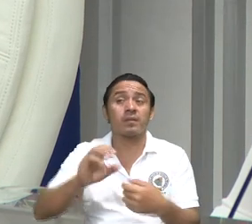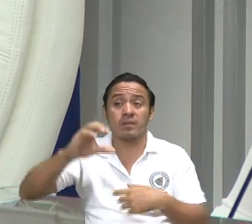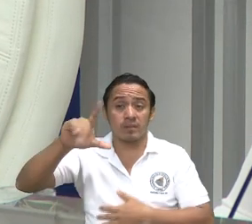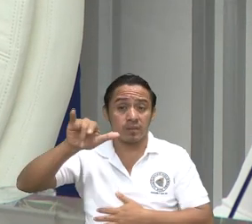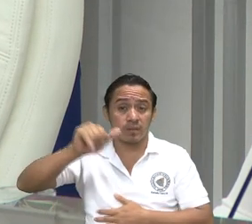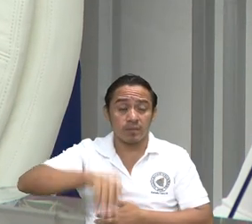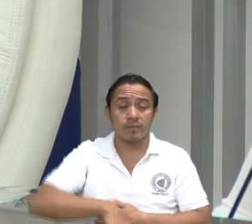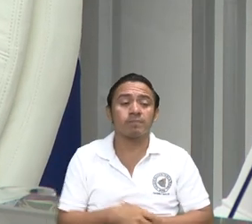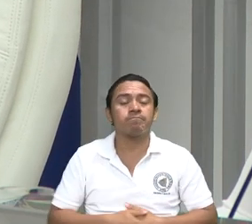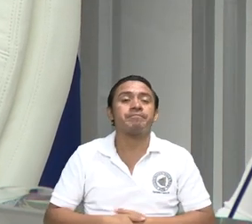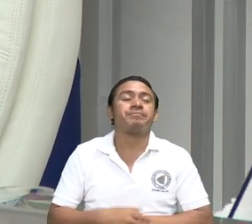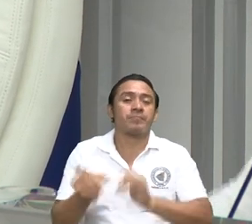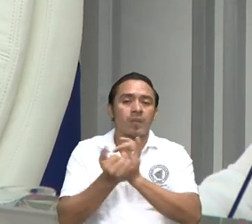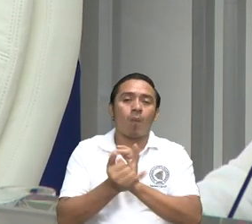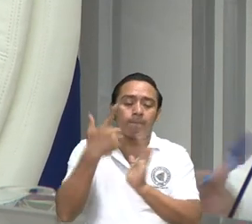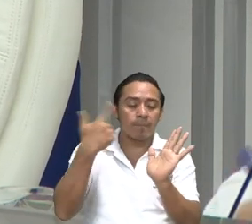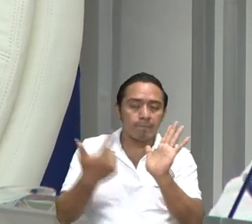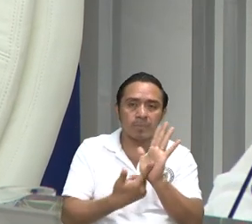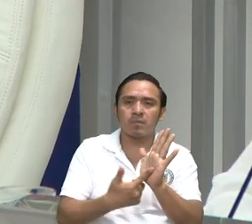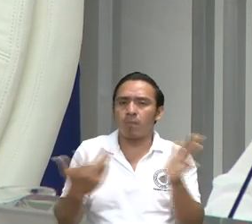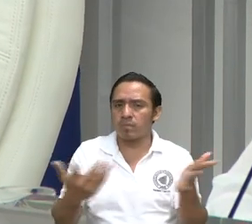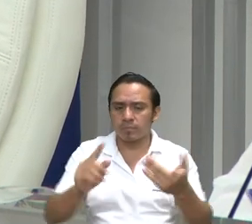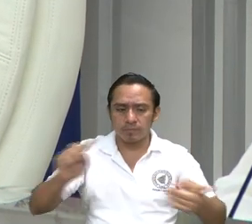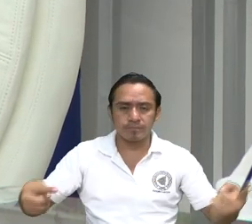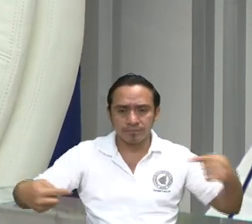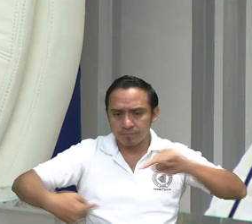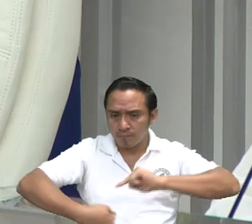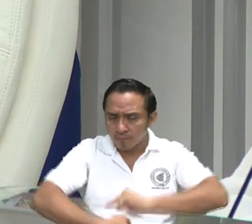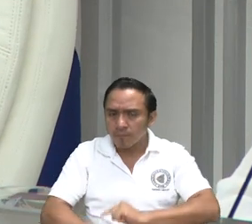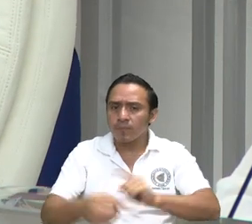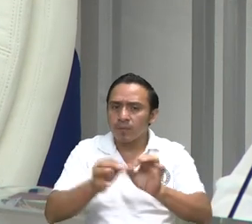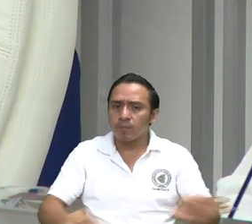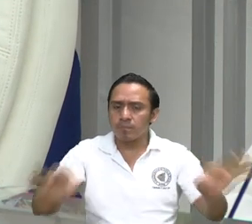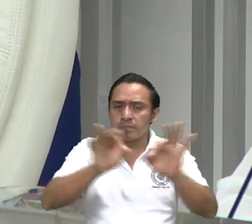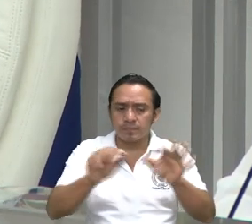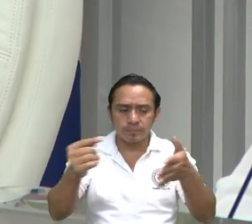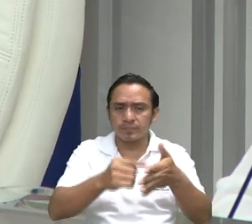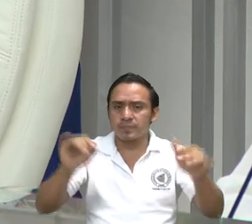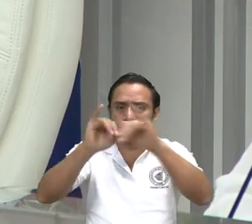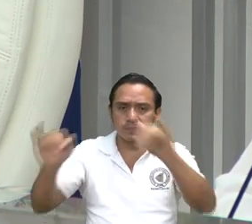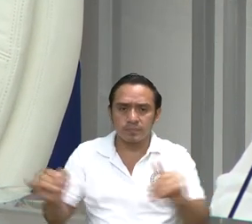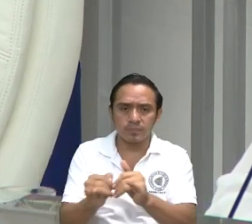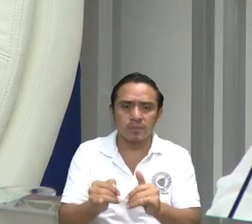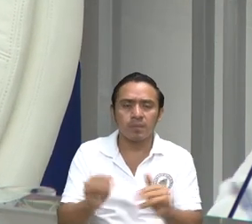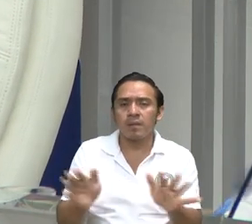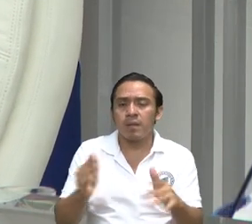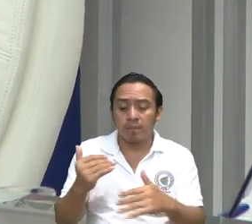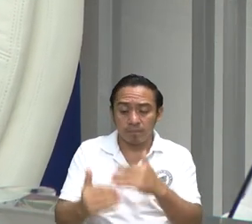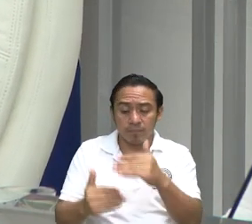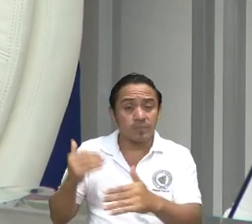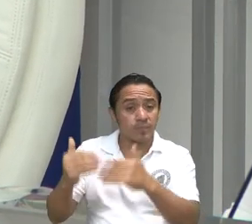Además, planteando la necesidad de reformas sustanciales en el orden internacional para